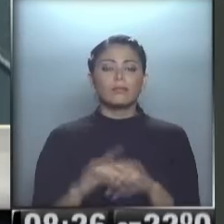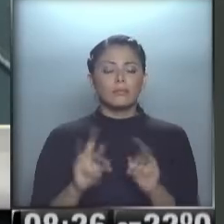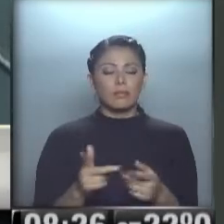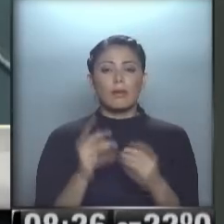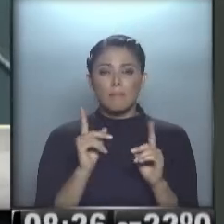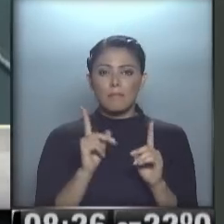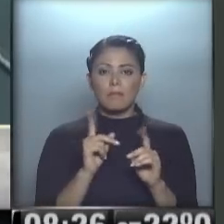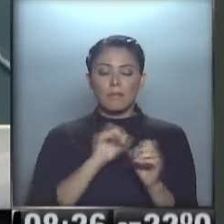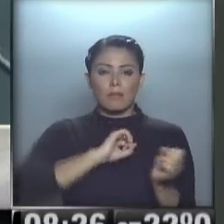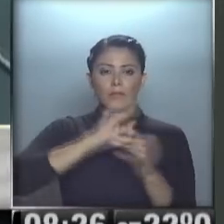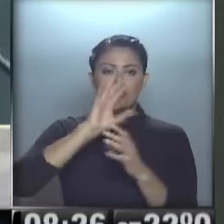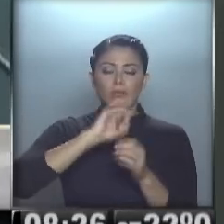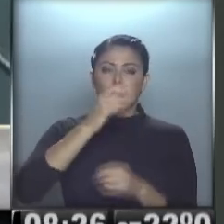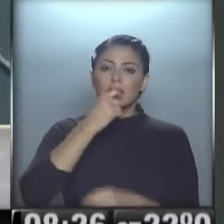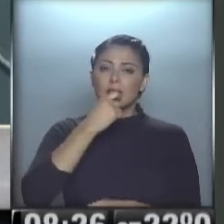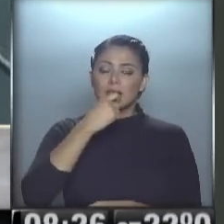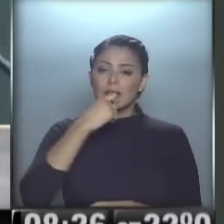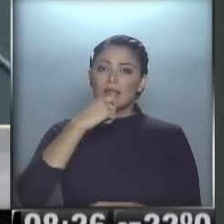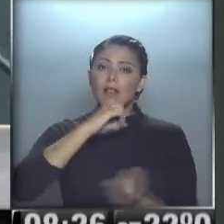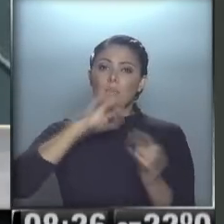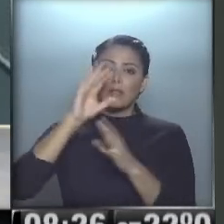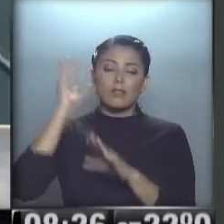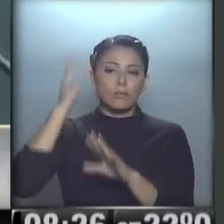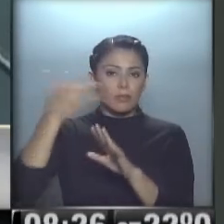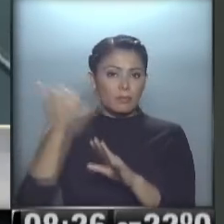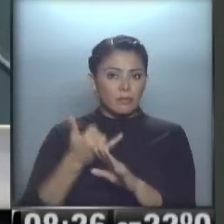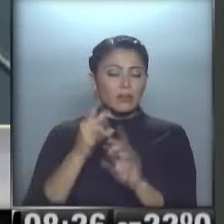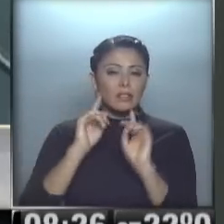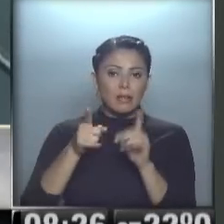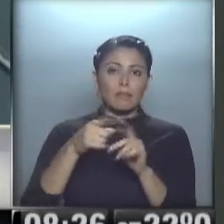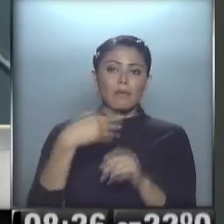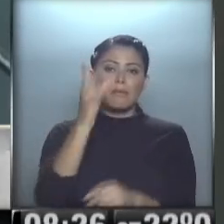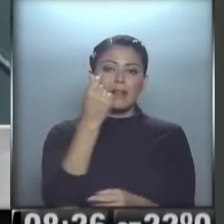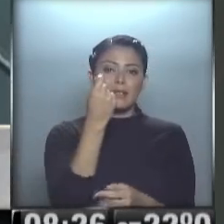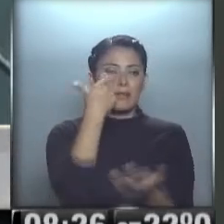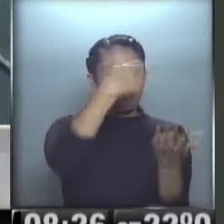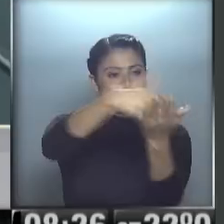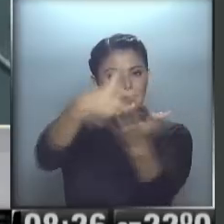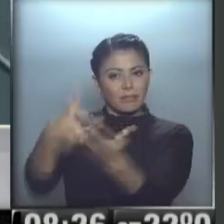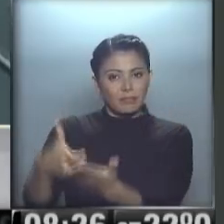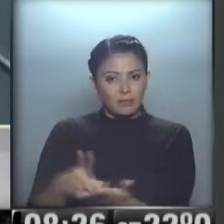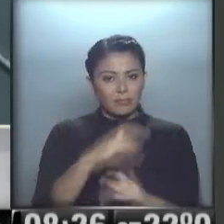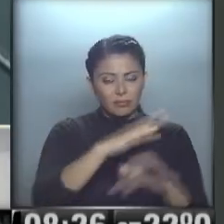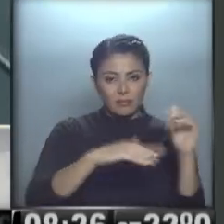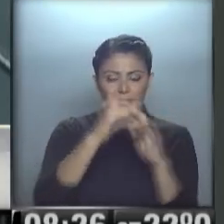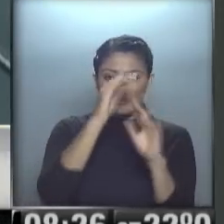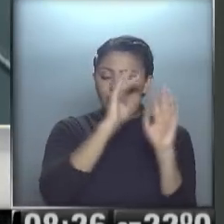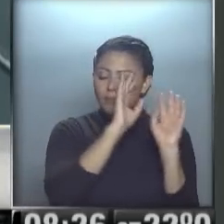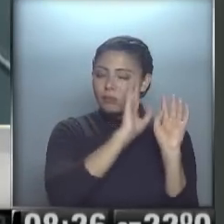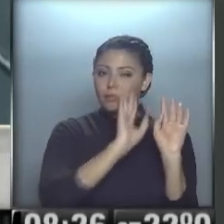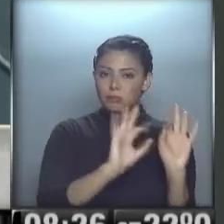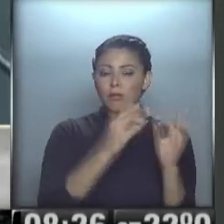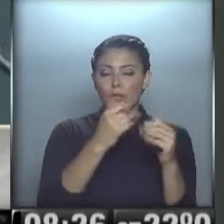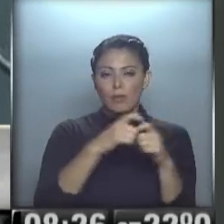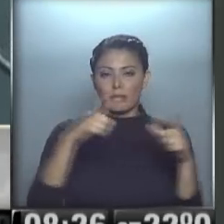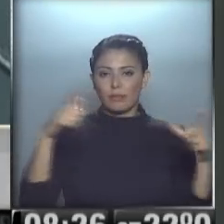superación creciente de restricción de exportaciones también influjo creciente de inversiones que naturalmente generarán los mecanismos para